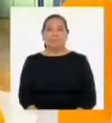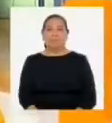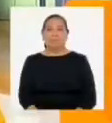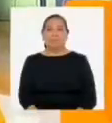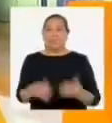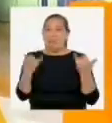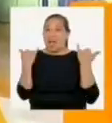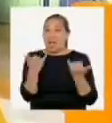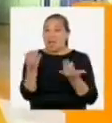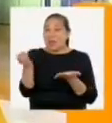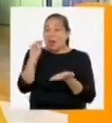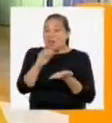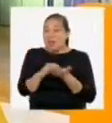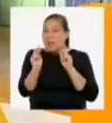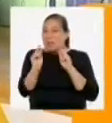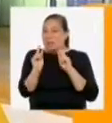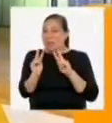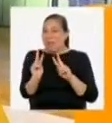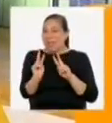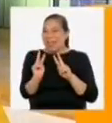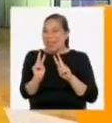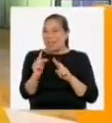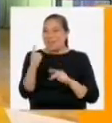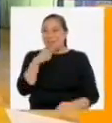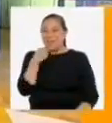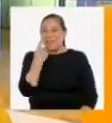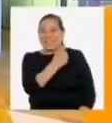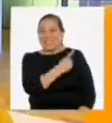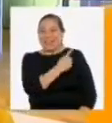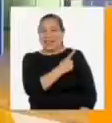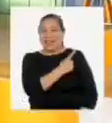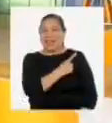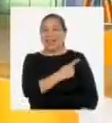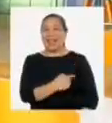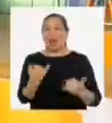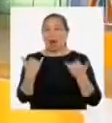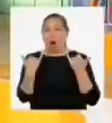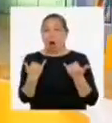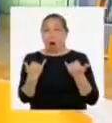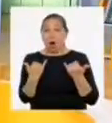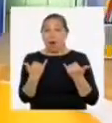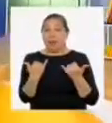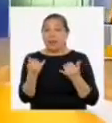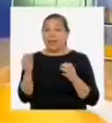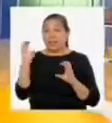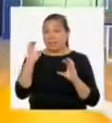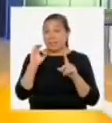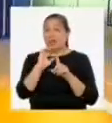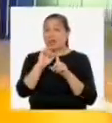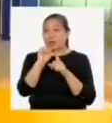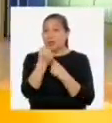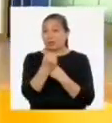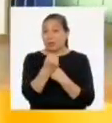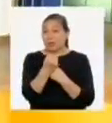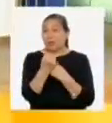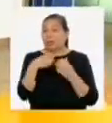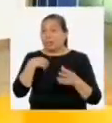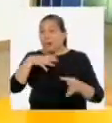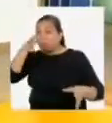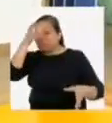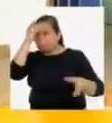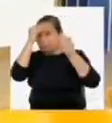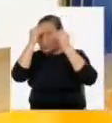Y estamos de vuelta, chicas y chicos, de primero de secundaria. Hoy, en el área de ciencias sociales,